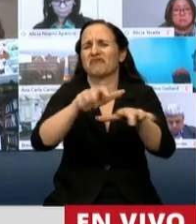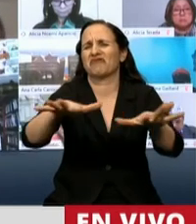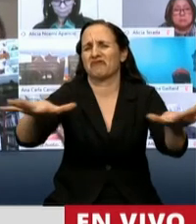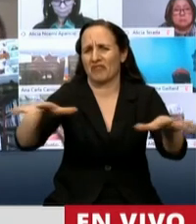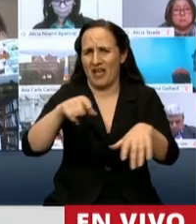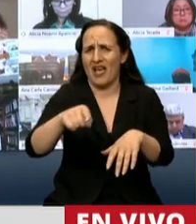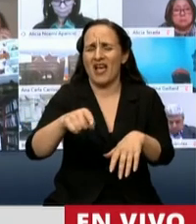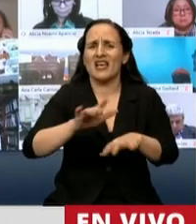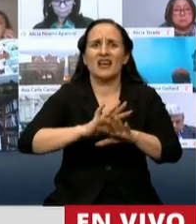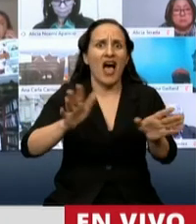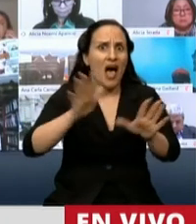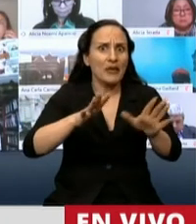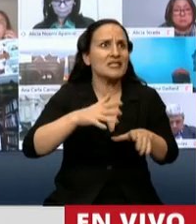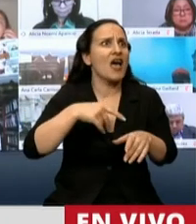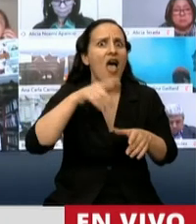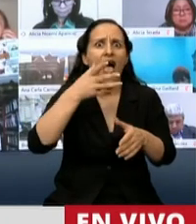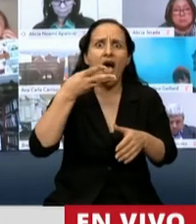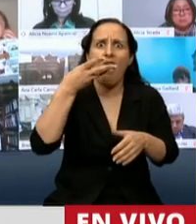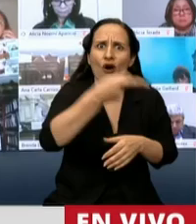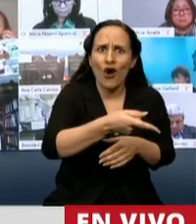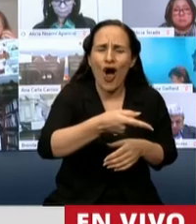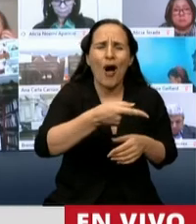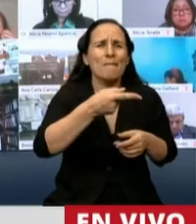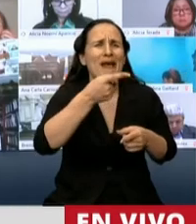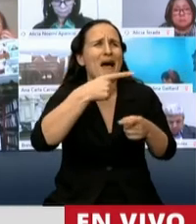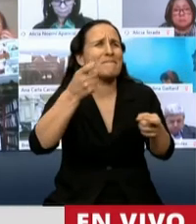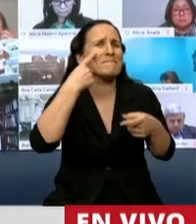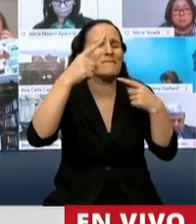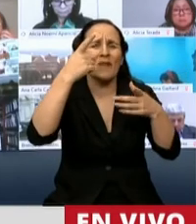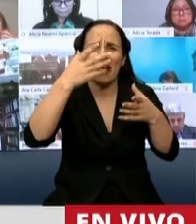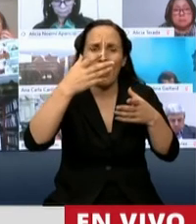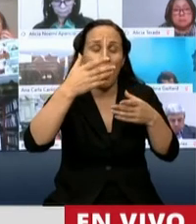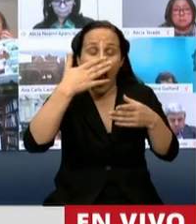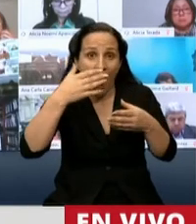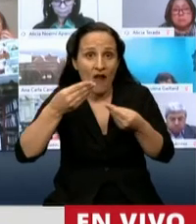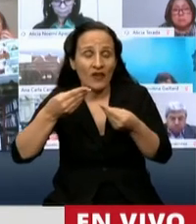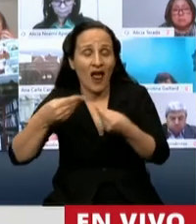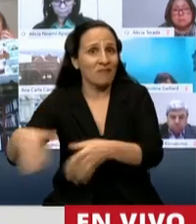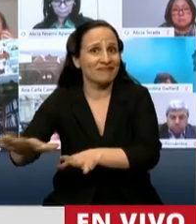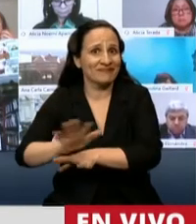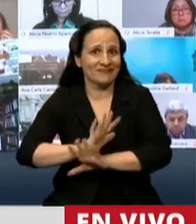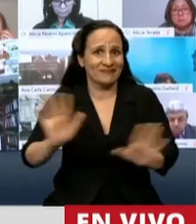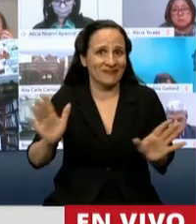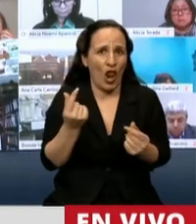miles de dosis se han tenido que desechar. Por otro lado,